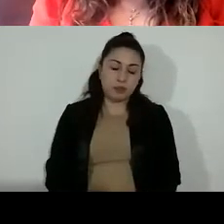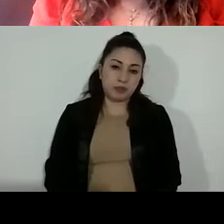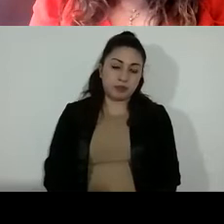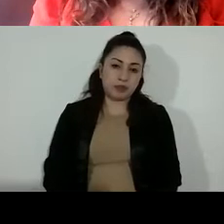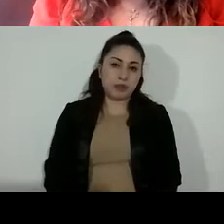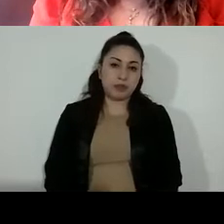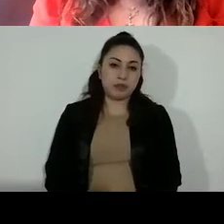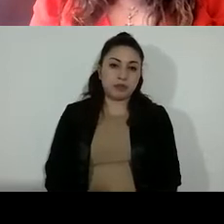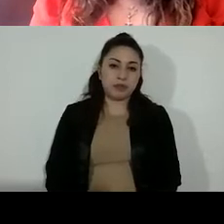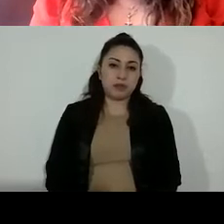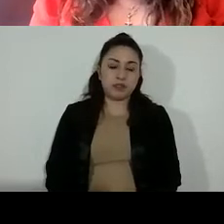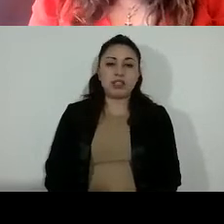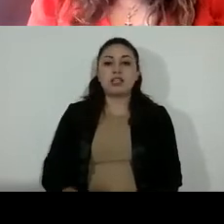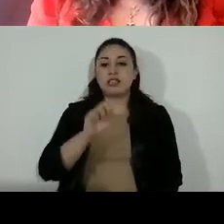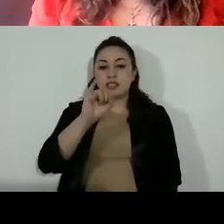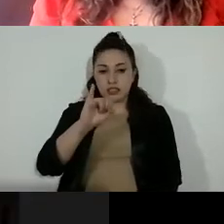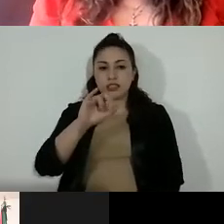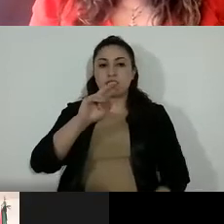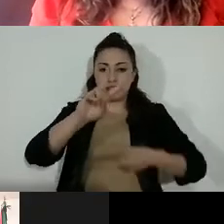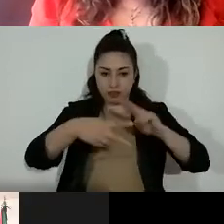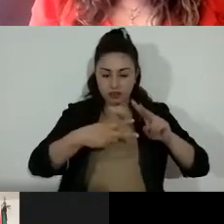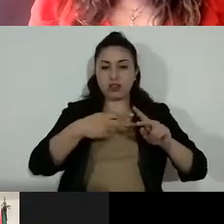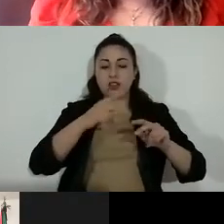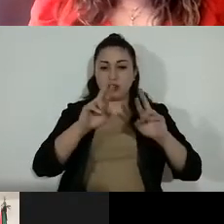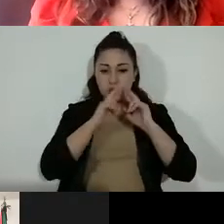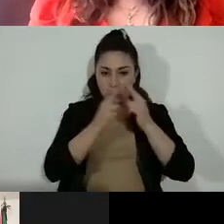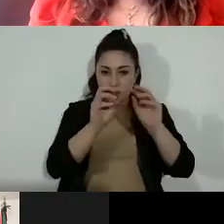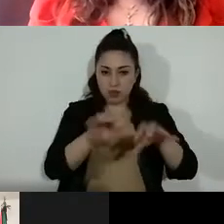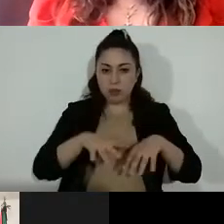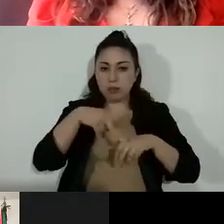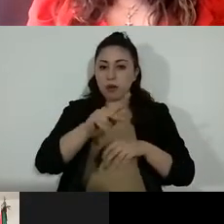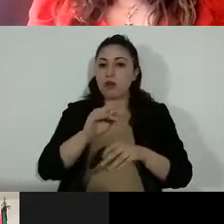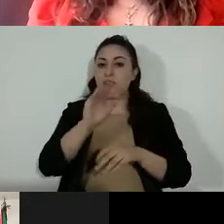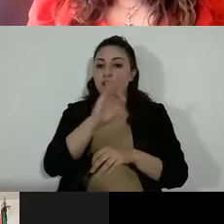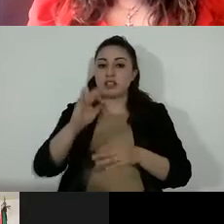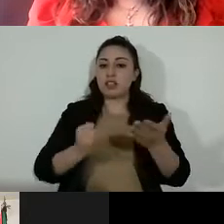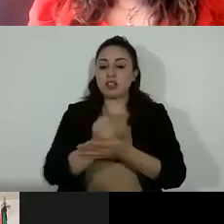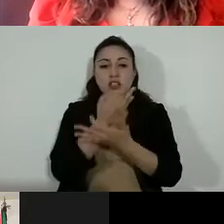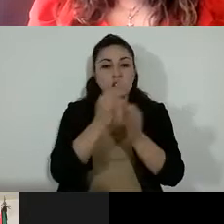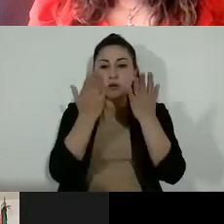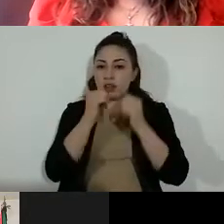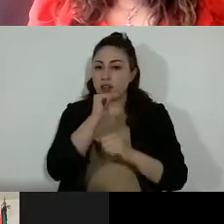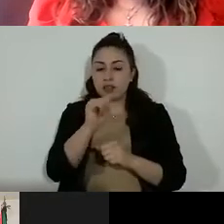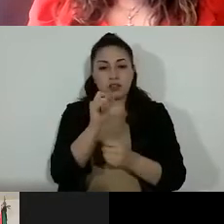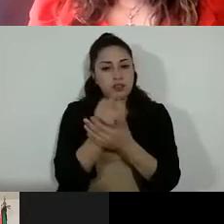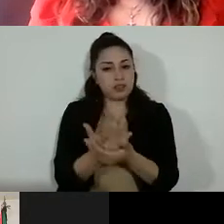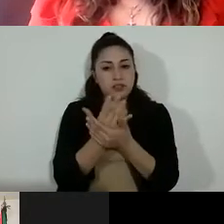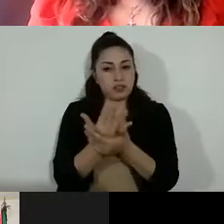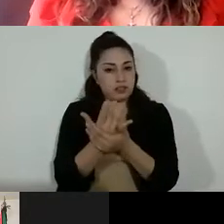O sea, sí va a ir al pleno, nada más la fecha está pendiente a que nos